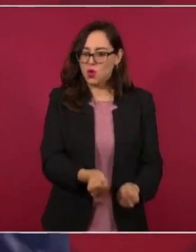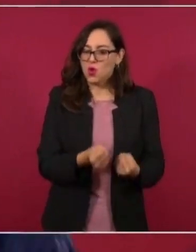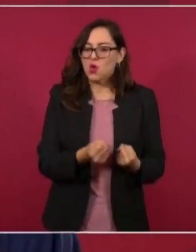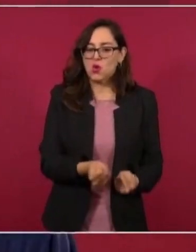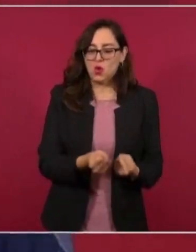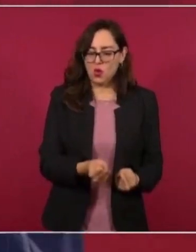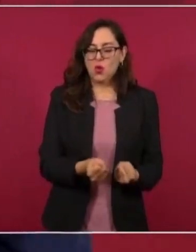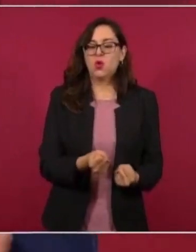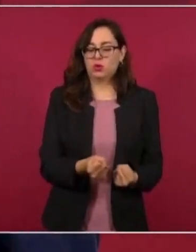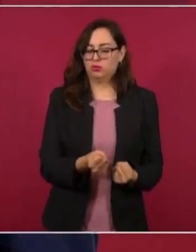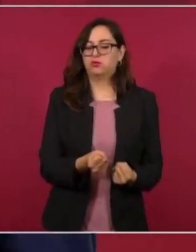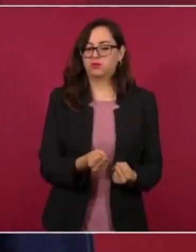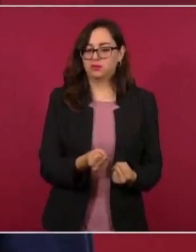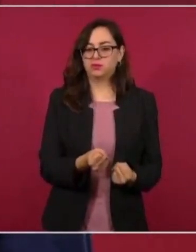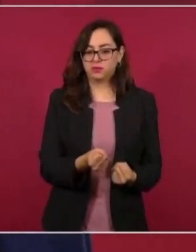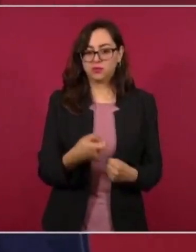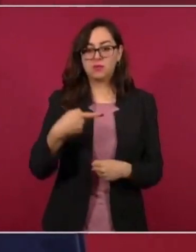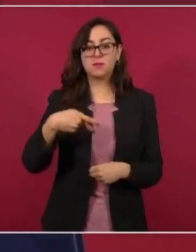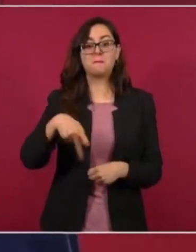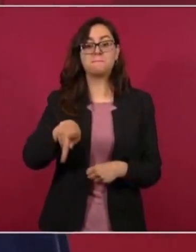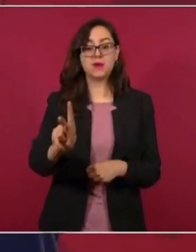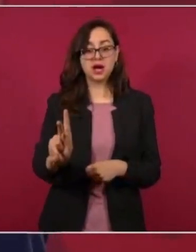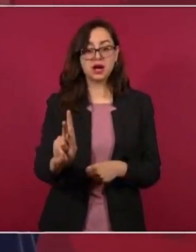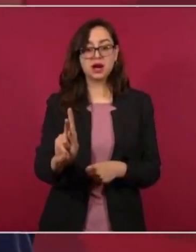Pero yo